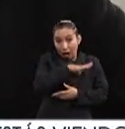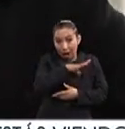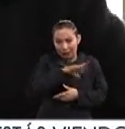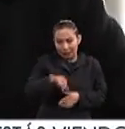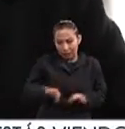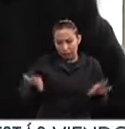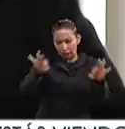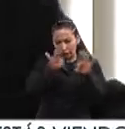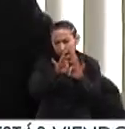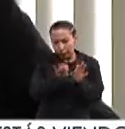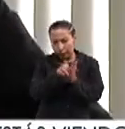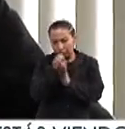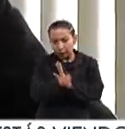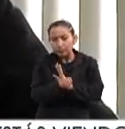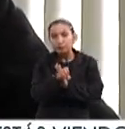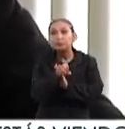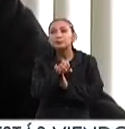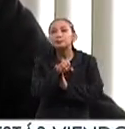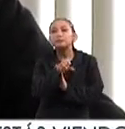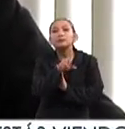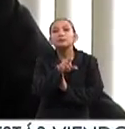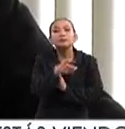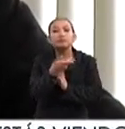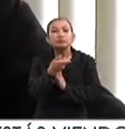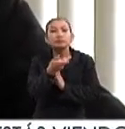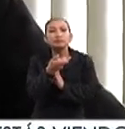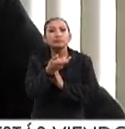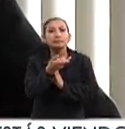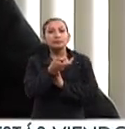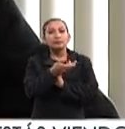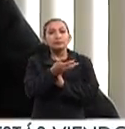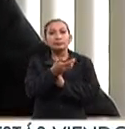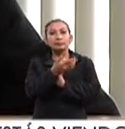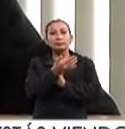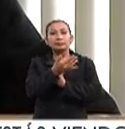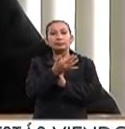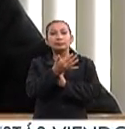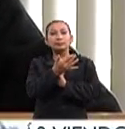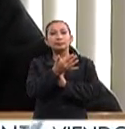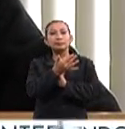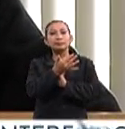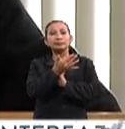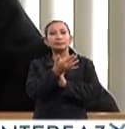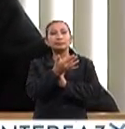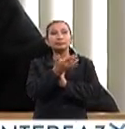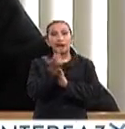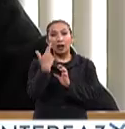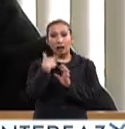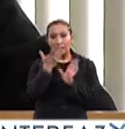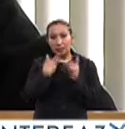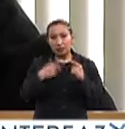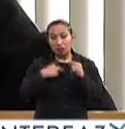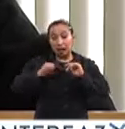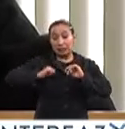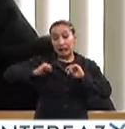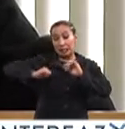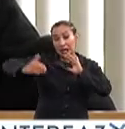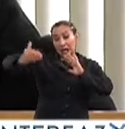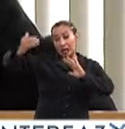muy importante, es decir, que los prehispánicos